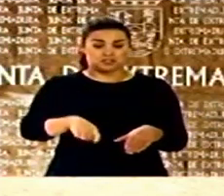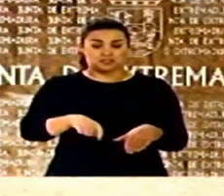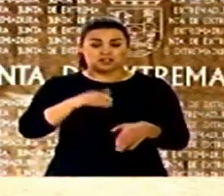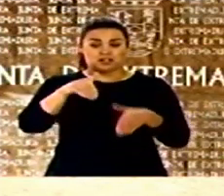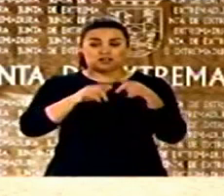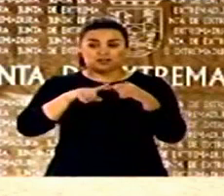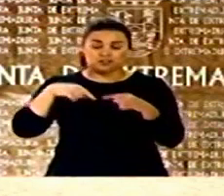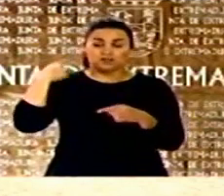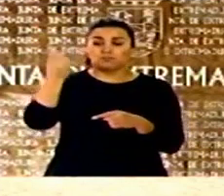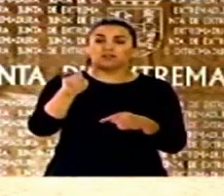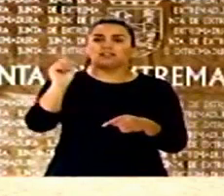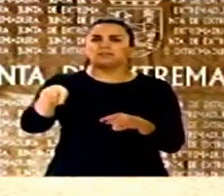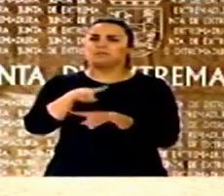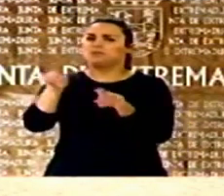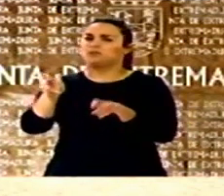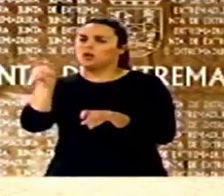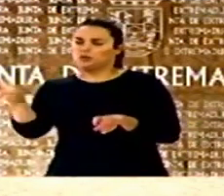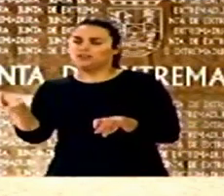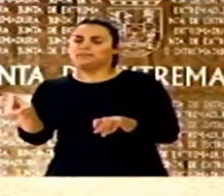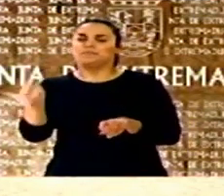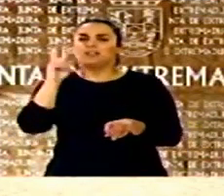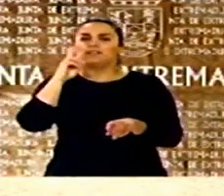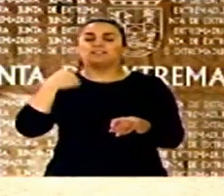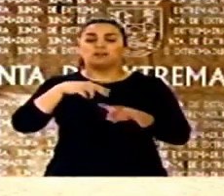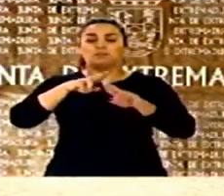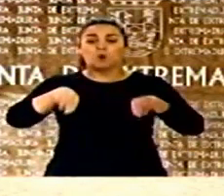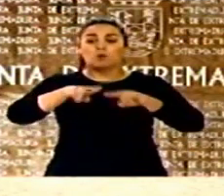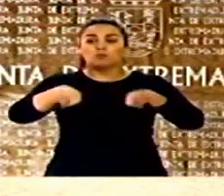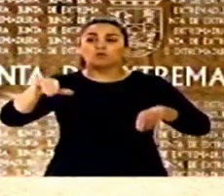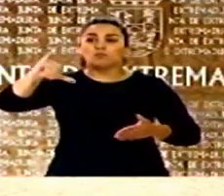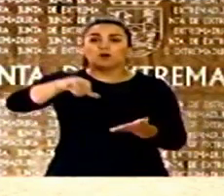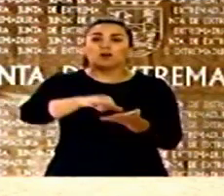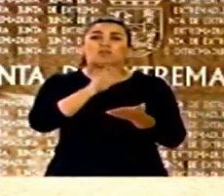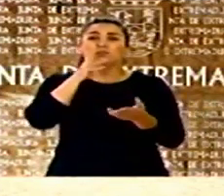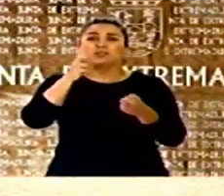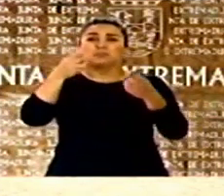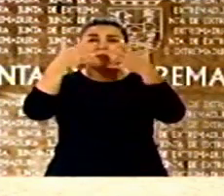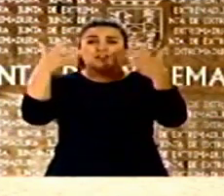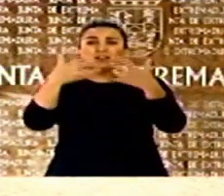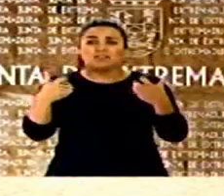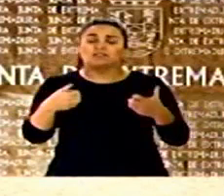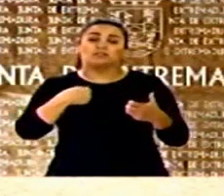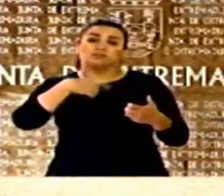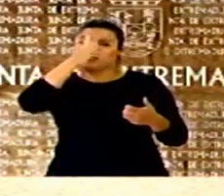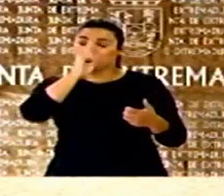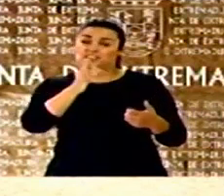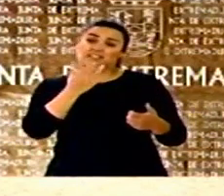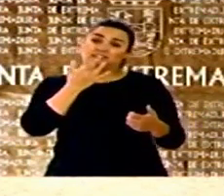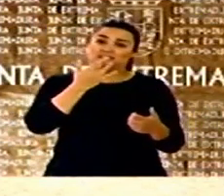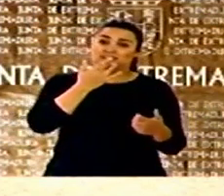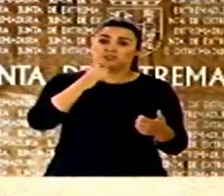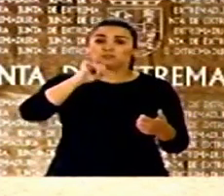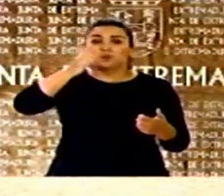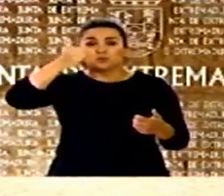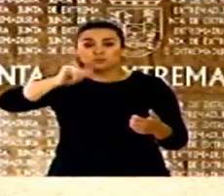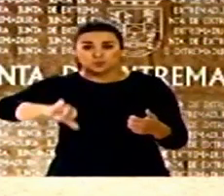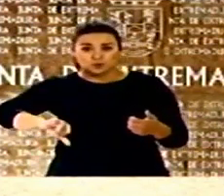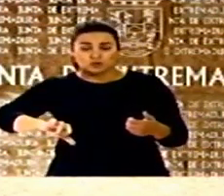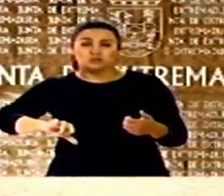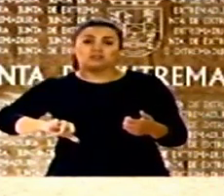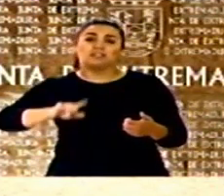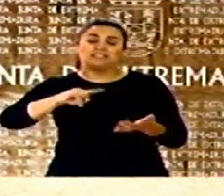gran nación que es nuestra patria, es indisoluble e indivisible. A partir de ahí, cada